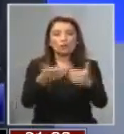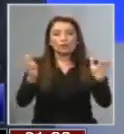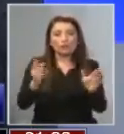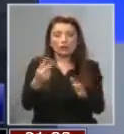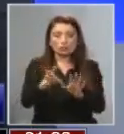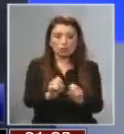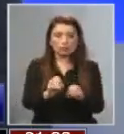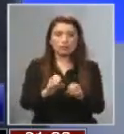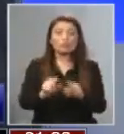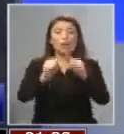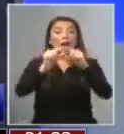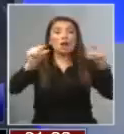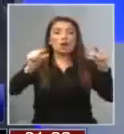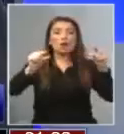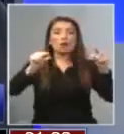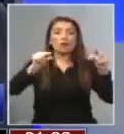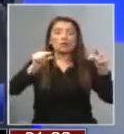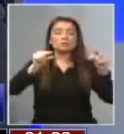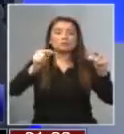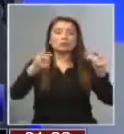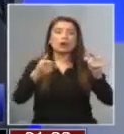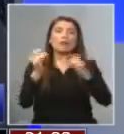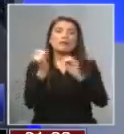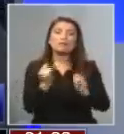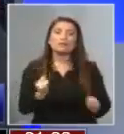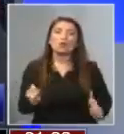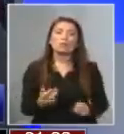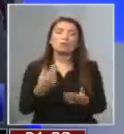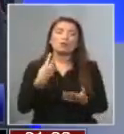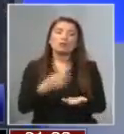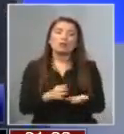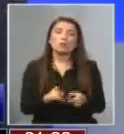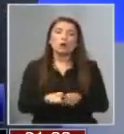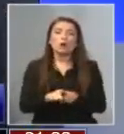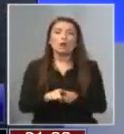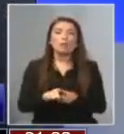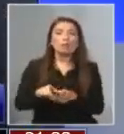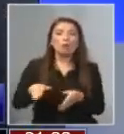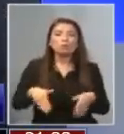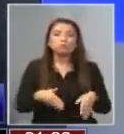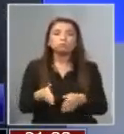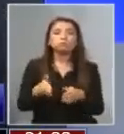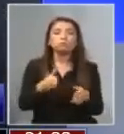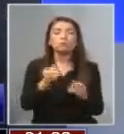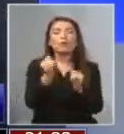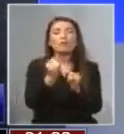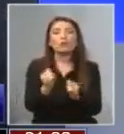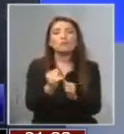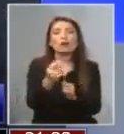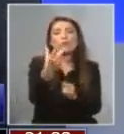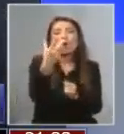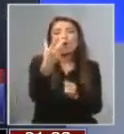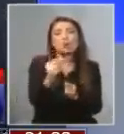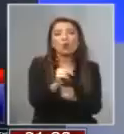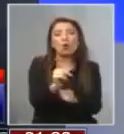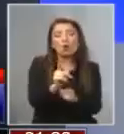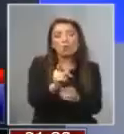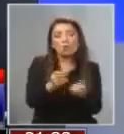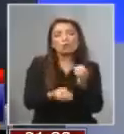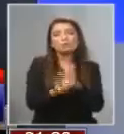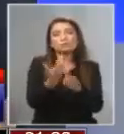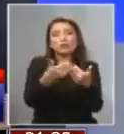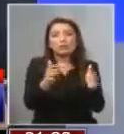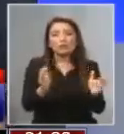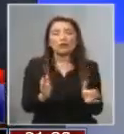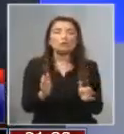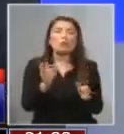una manera, no la mejor, por cierto, pero era una manera de moverse hacia una forma no neoliberal y entonces fue declarada inconstitucional. Uno debería